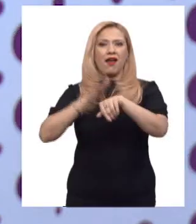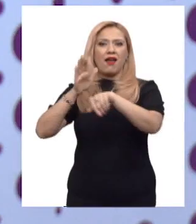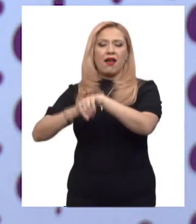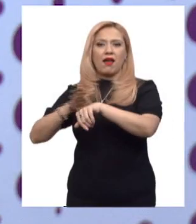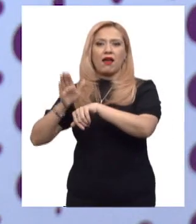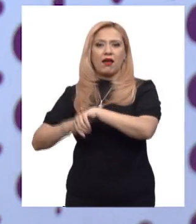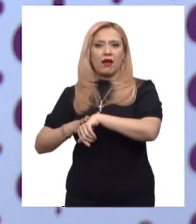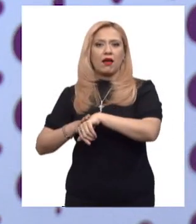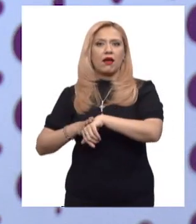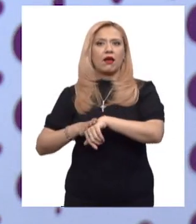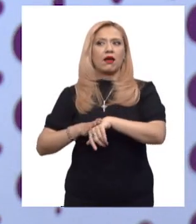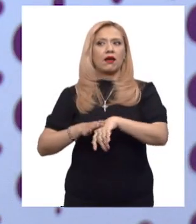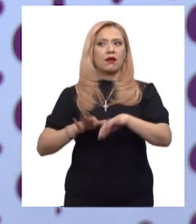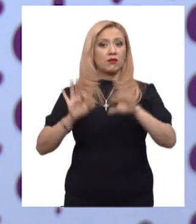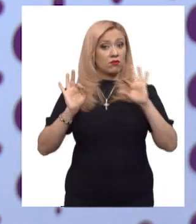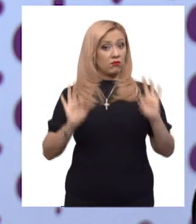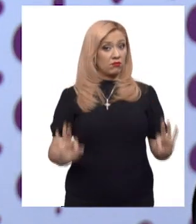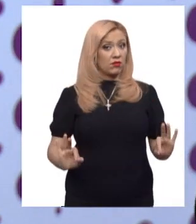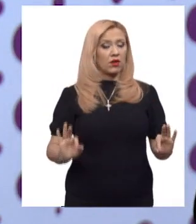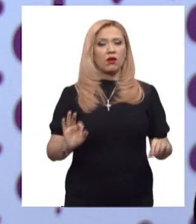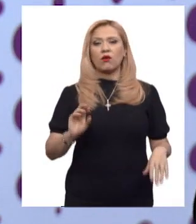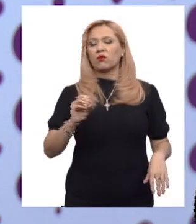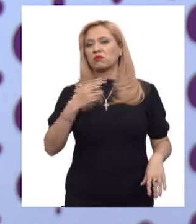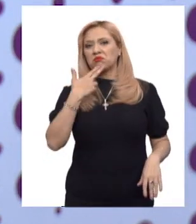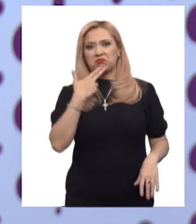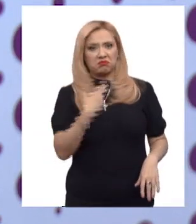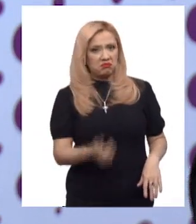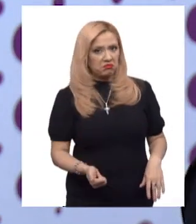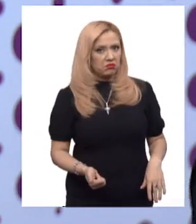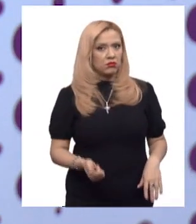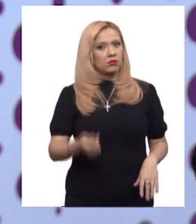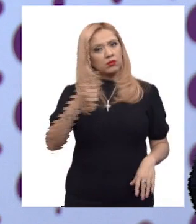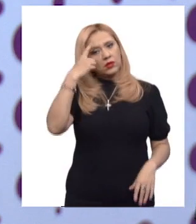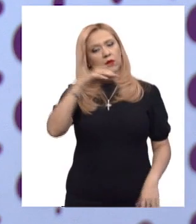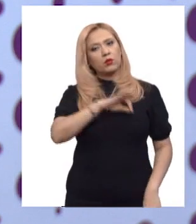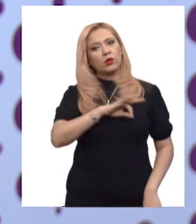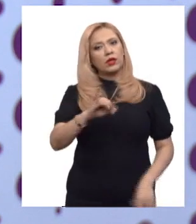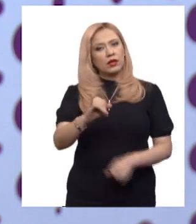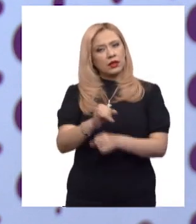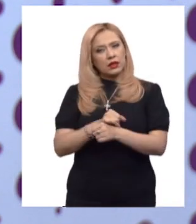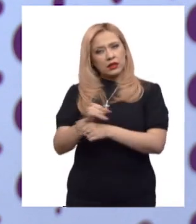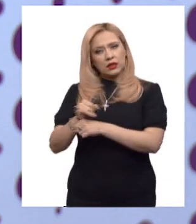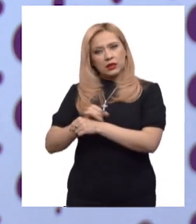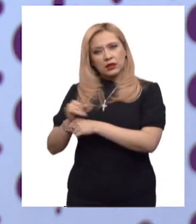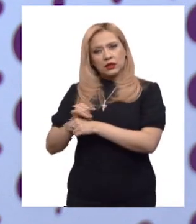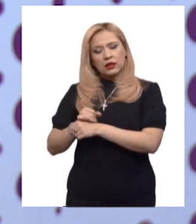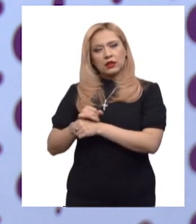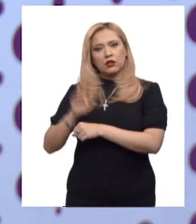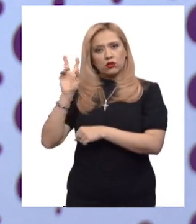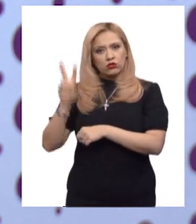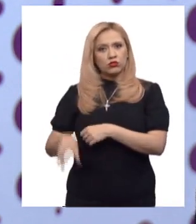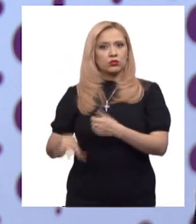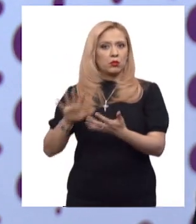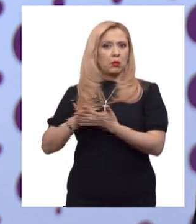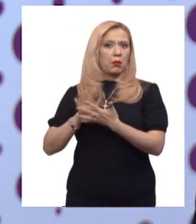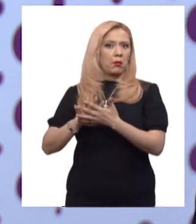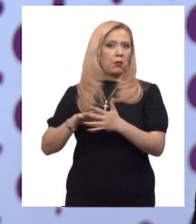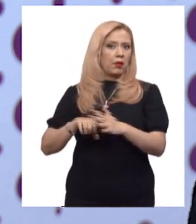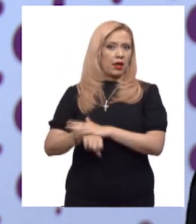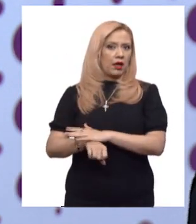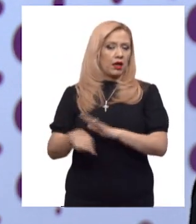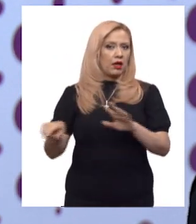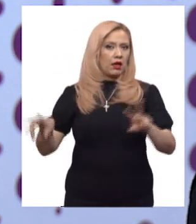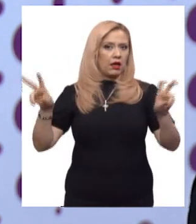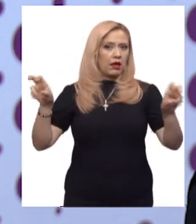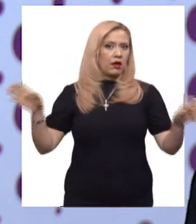sí han sido eficientes o no, y que han servido justo para poder realizar una investigación penal. Son cosas que no sabemos